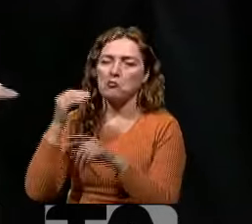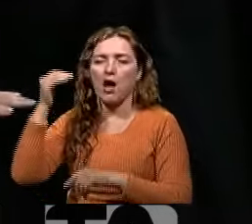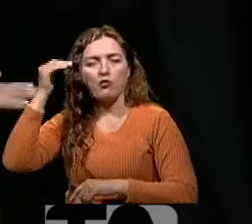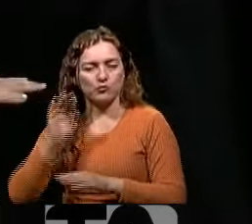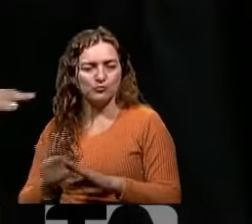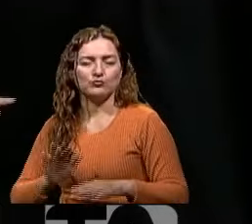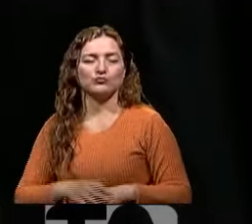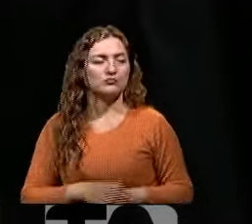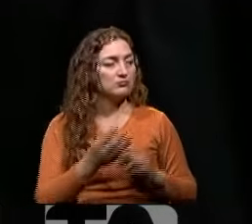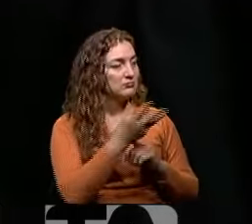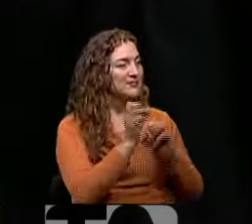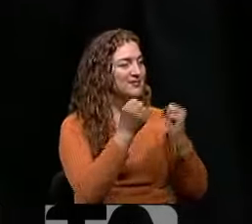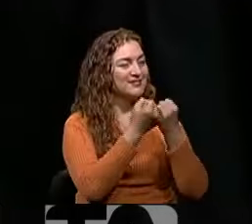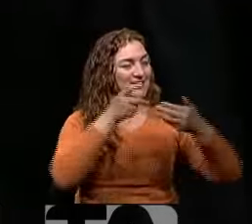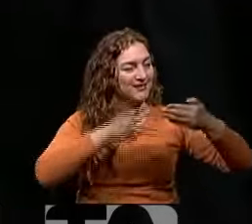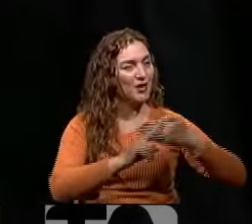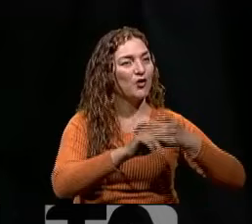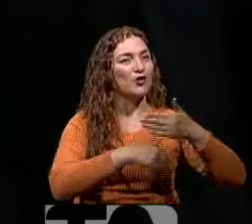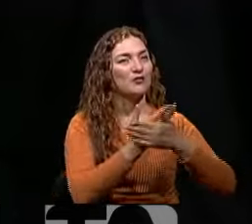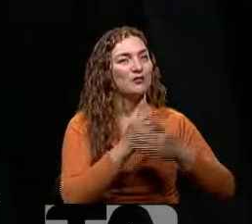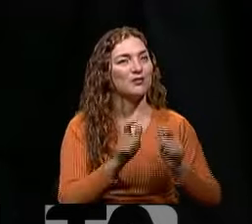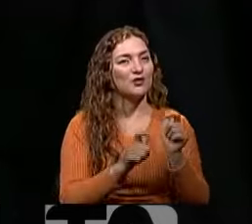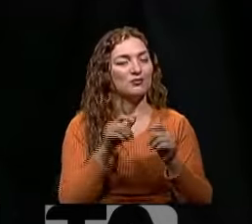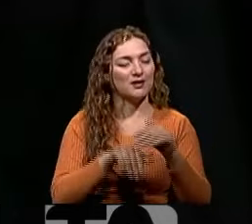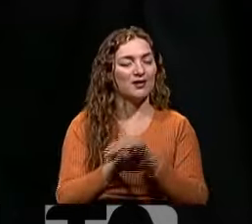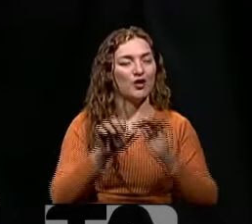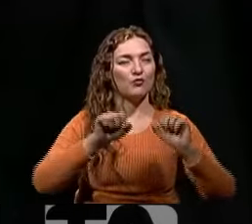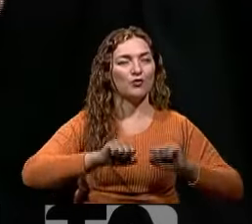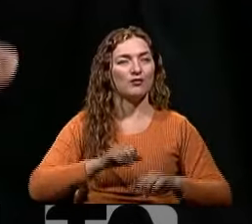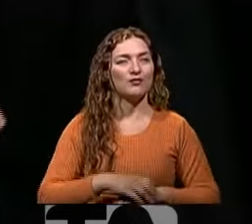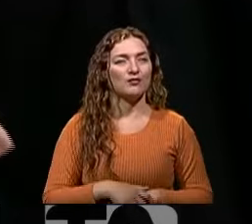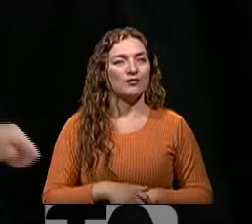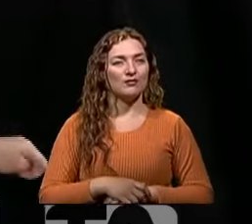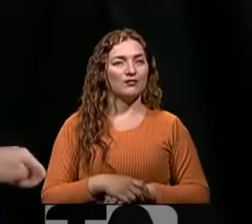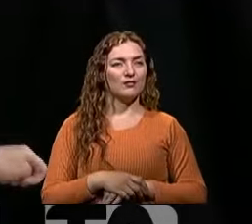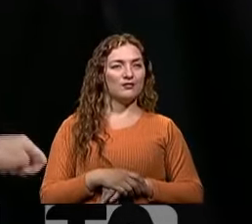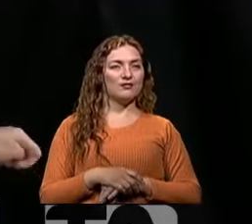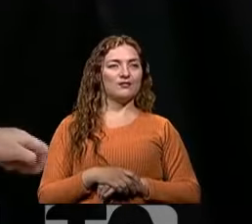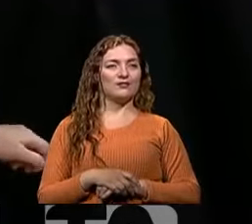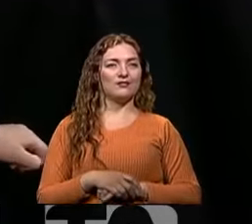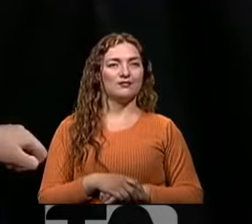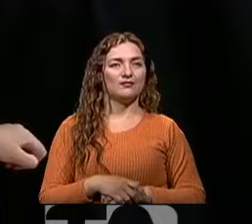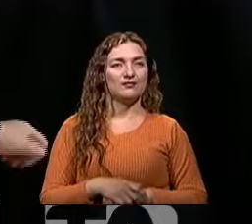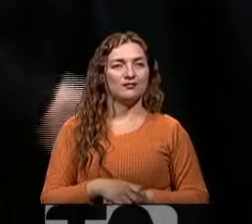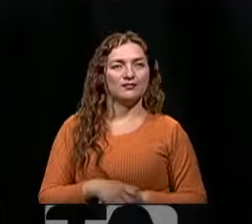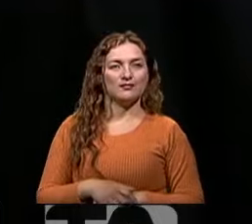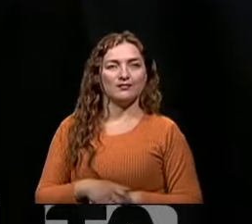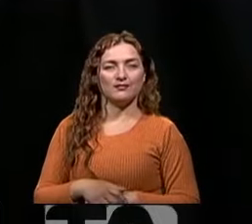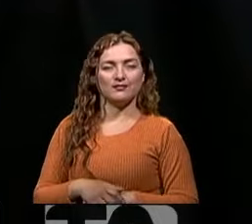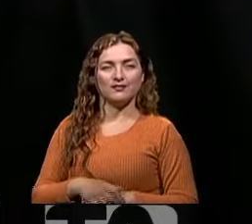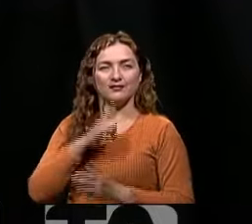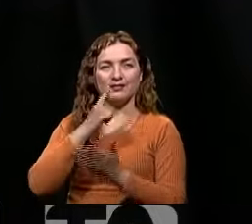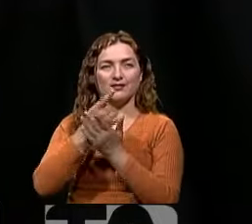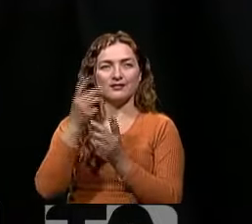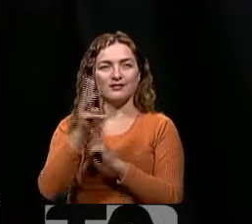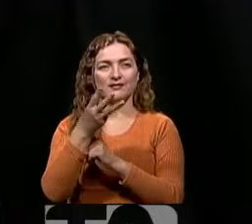tienen redes sociales, yo sé que están recién inauguraditas, como para que la ciudadanía pueda ingresar y pueda obtener mucho más información. Sí, así es, ya tenemos redes sociales,